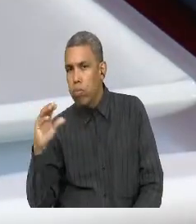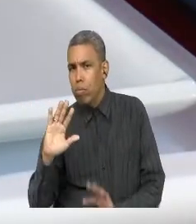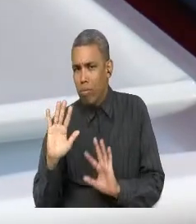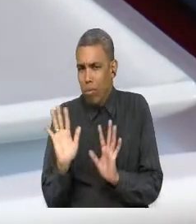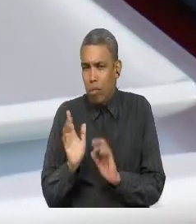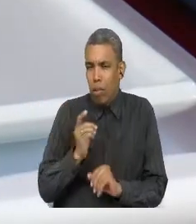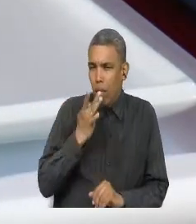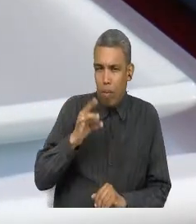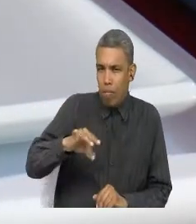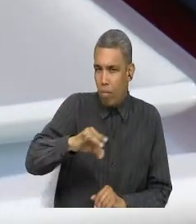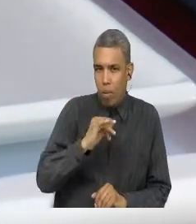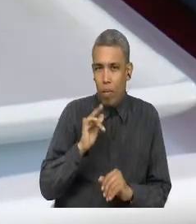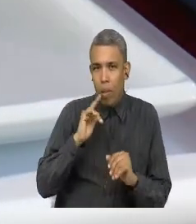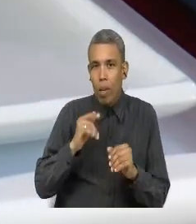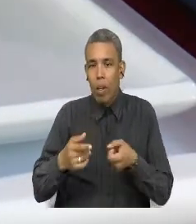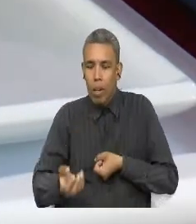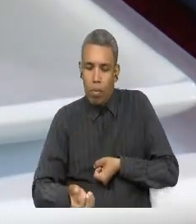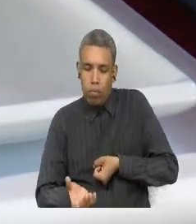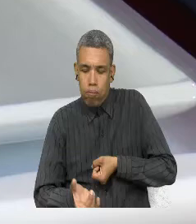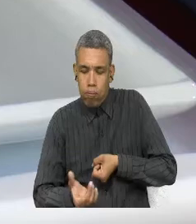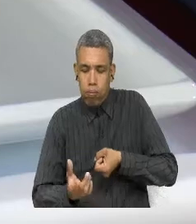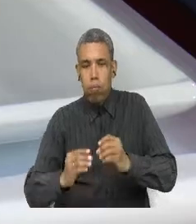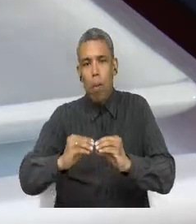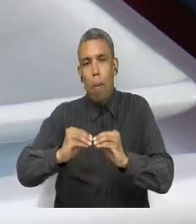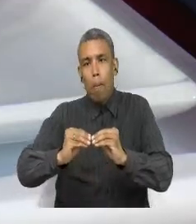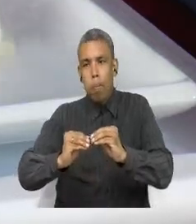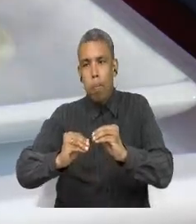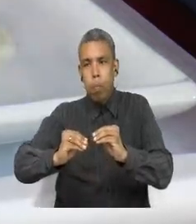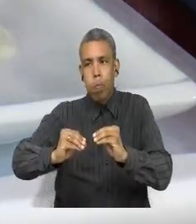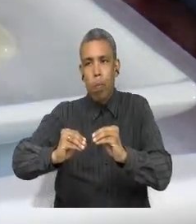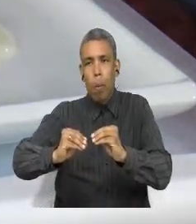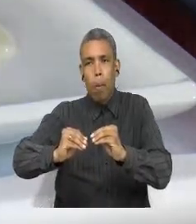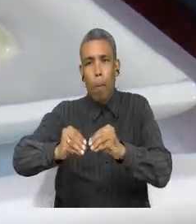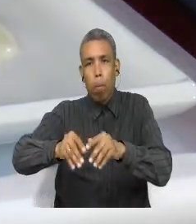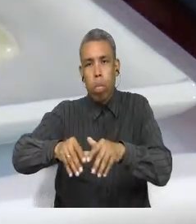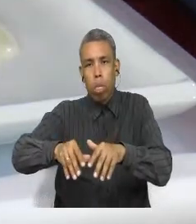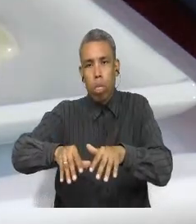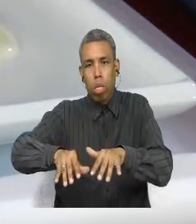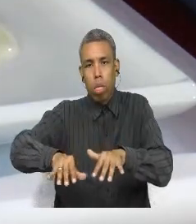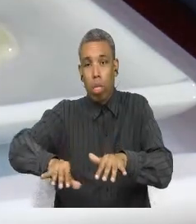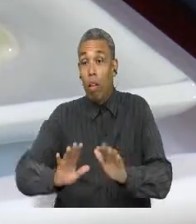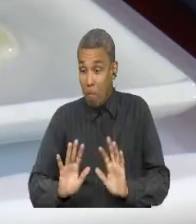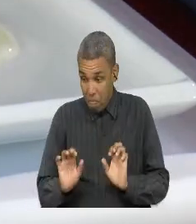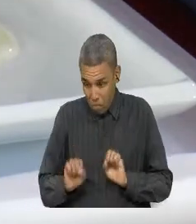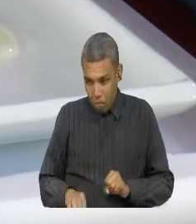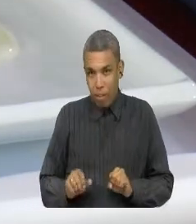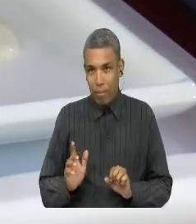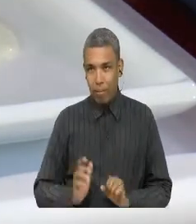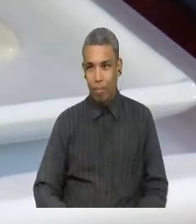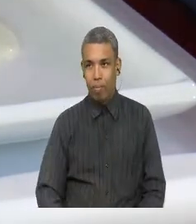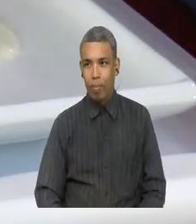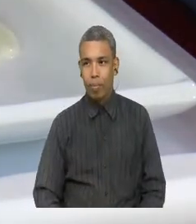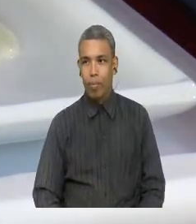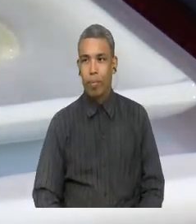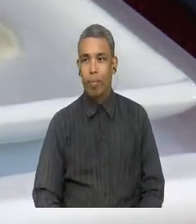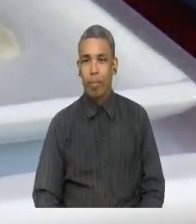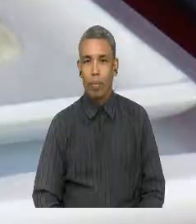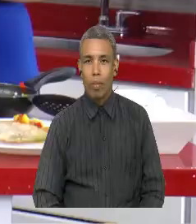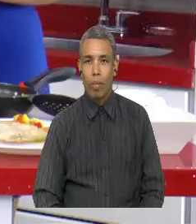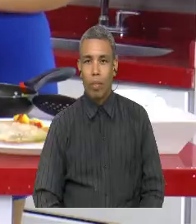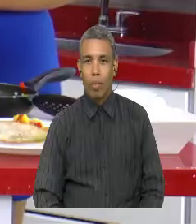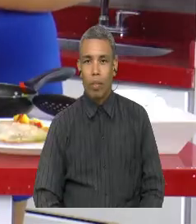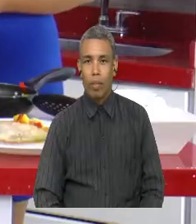esa delicia. Esa belleza. Con la salsa también podemos decorar el plato. Ok, a ver si yo intento hacer